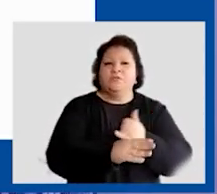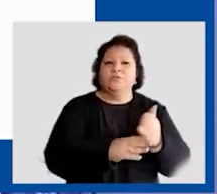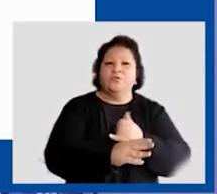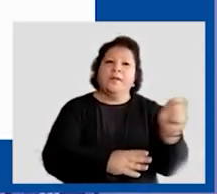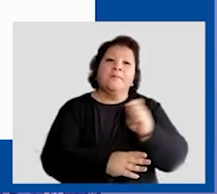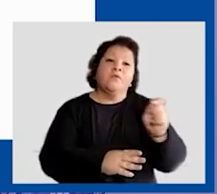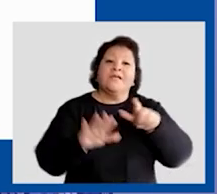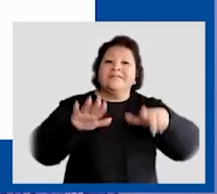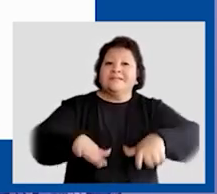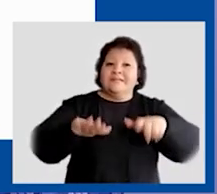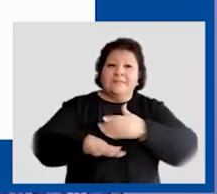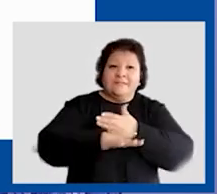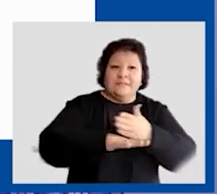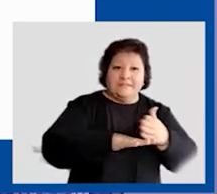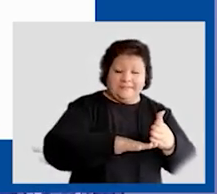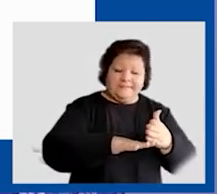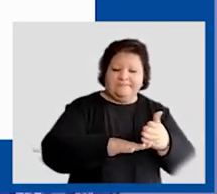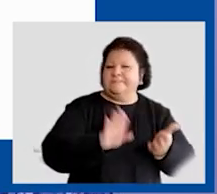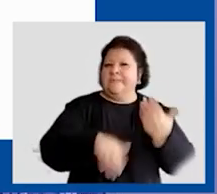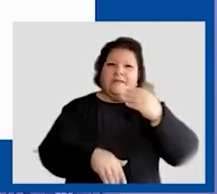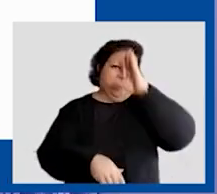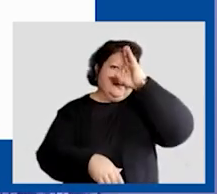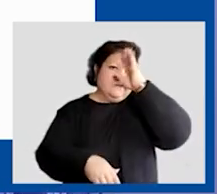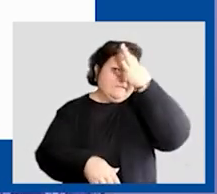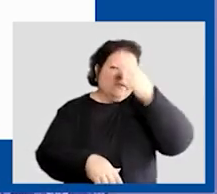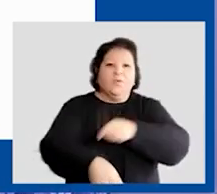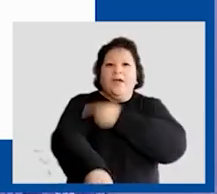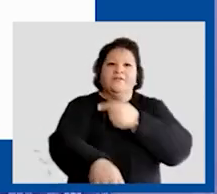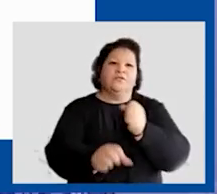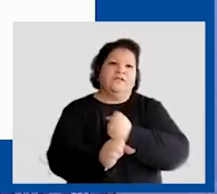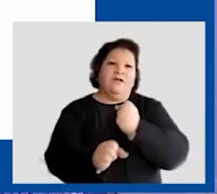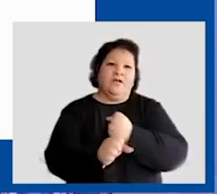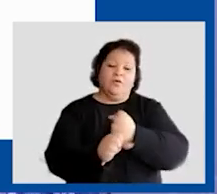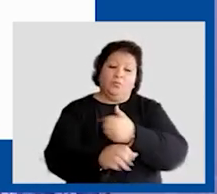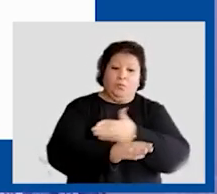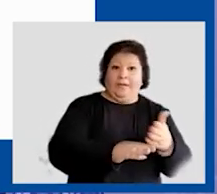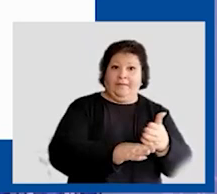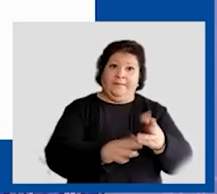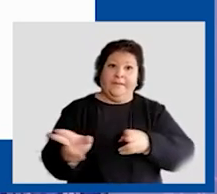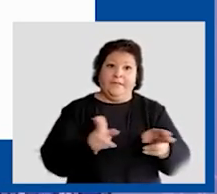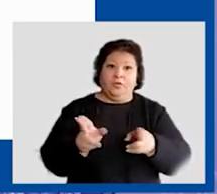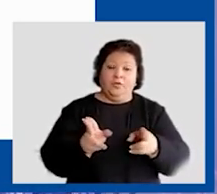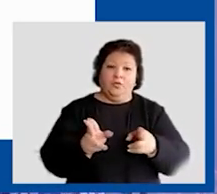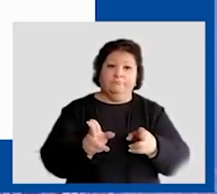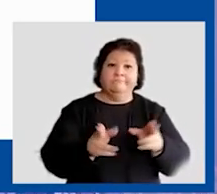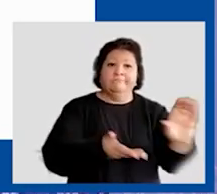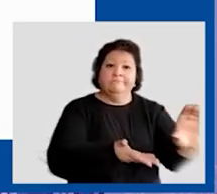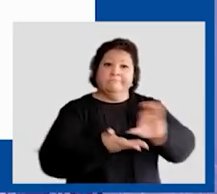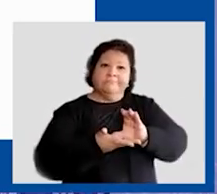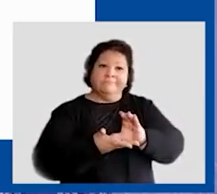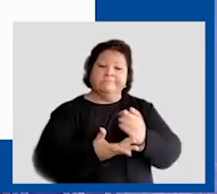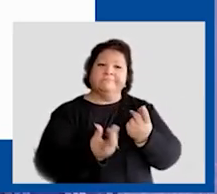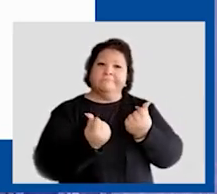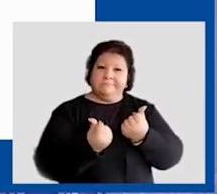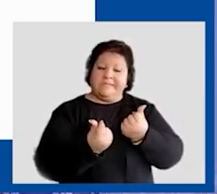a 160 en todo el departamento hay que recordar que el sistema no es por sorteo no hay que anotarse en ningún lado porque ha surgido alguna